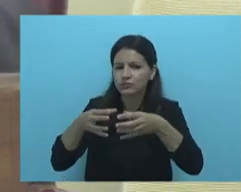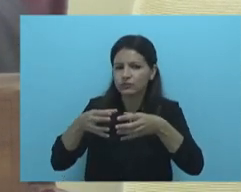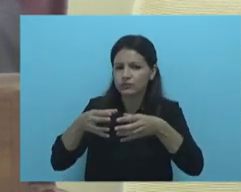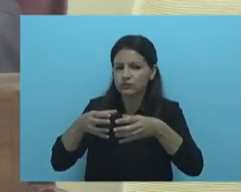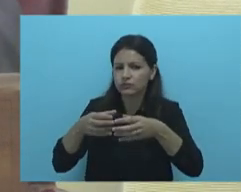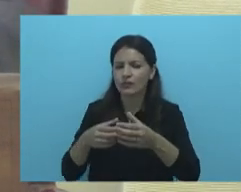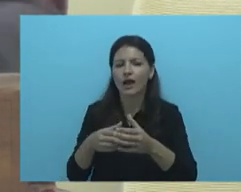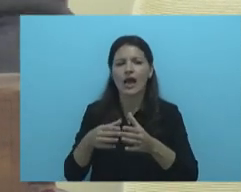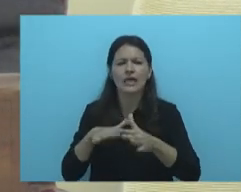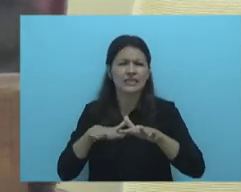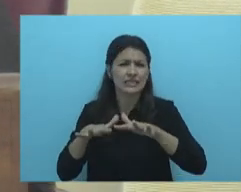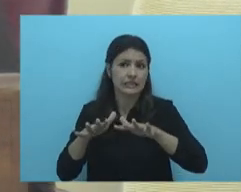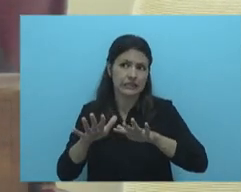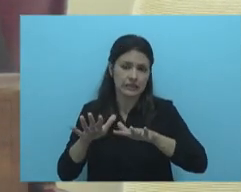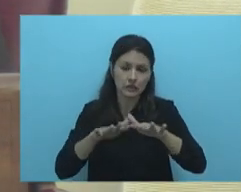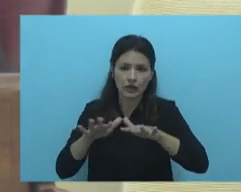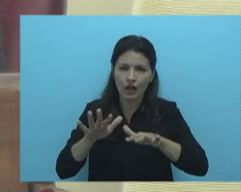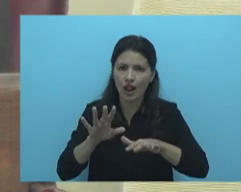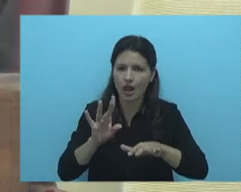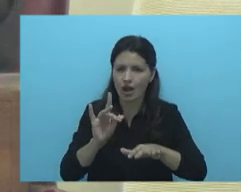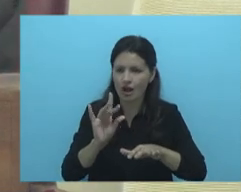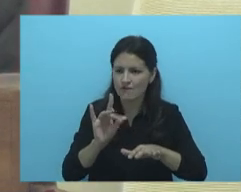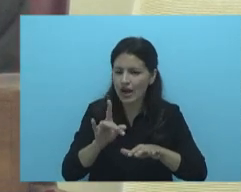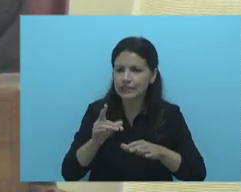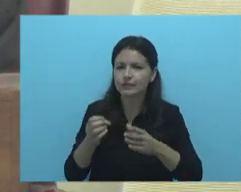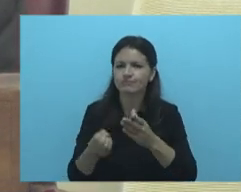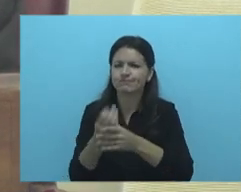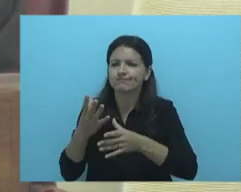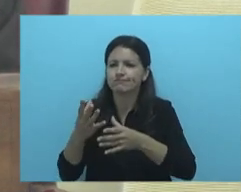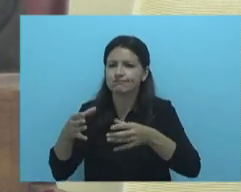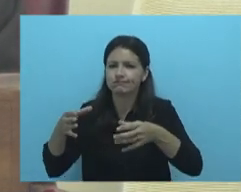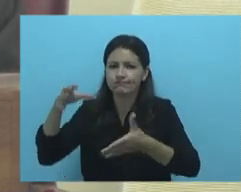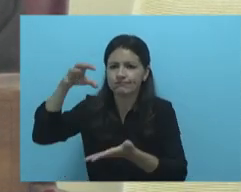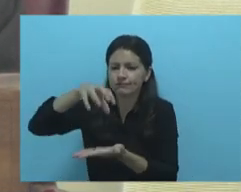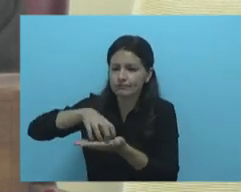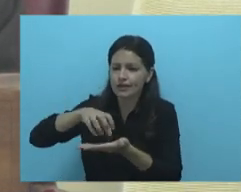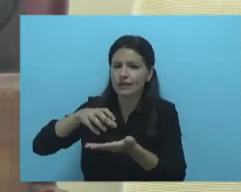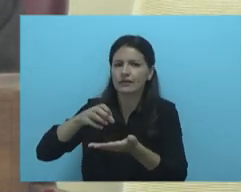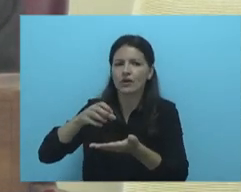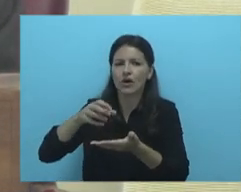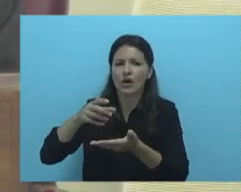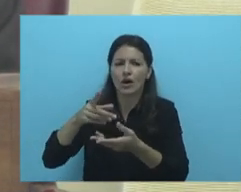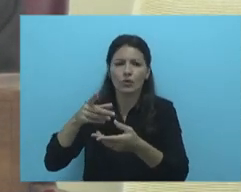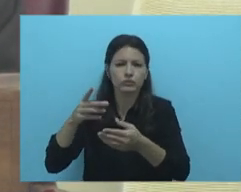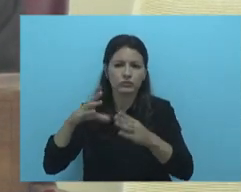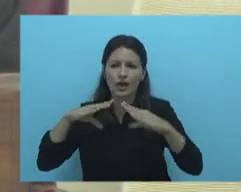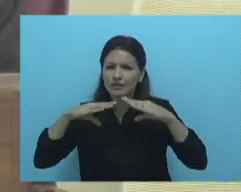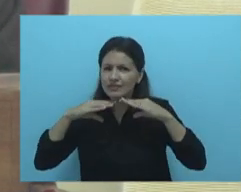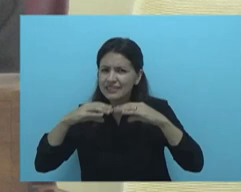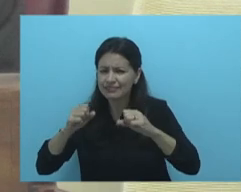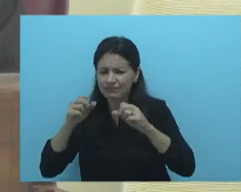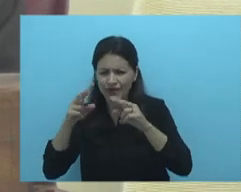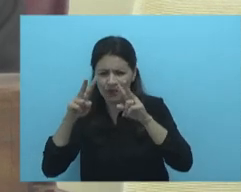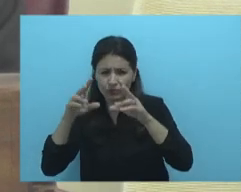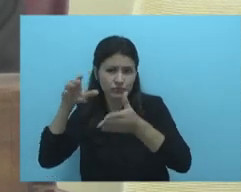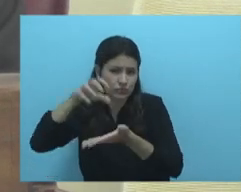causas complejas y que tiene que ver no solamente con proteger a los periodistas, sino también a los jueces y